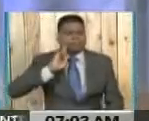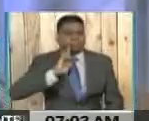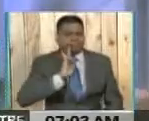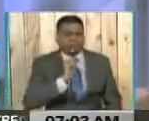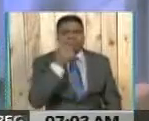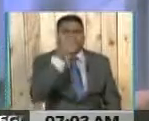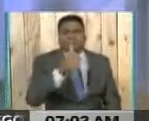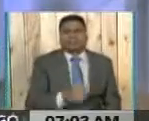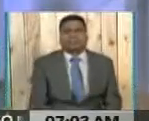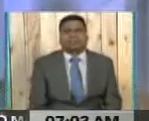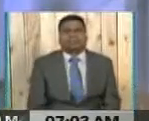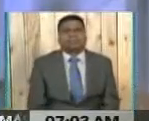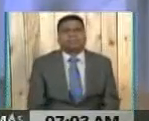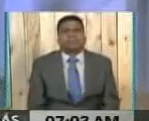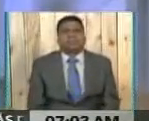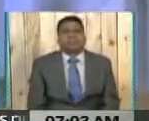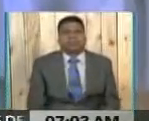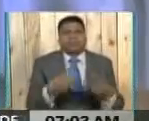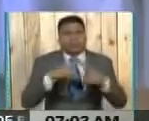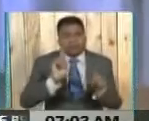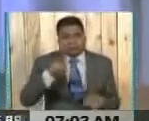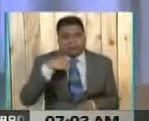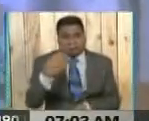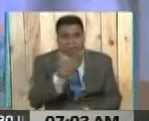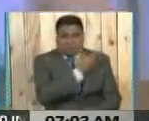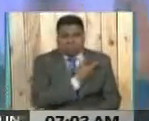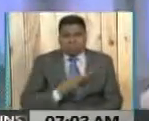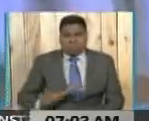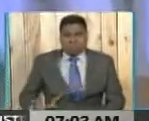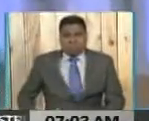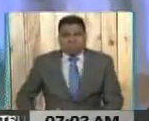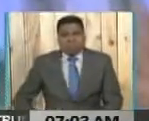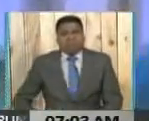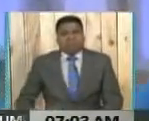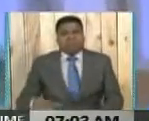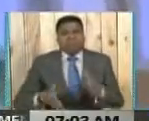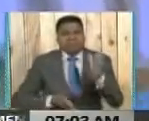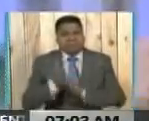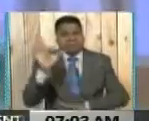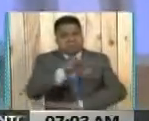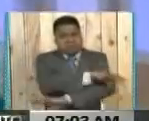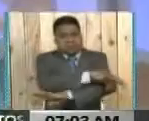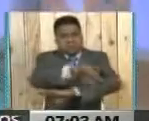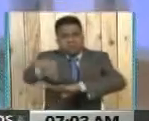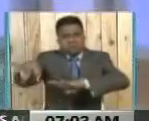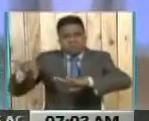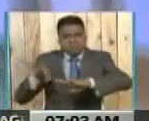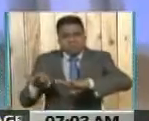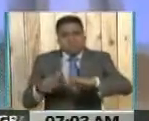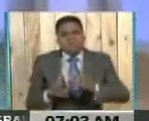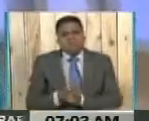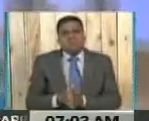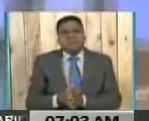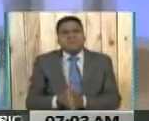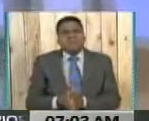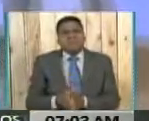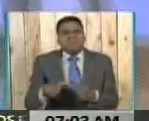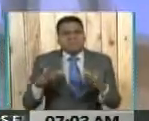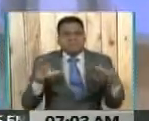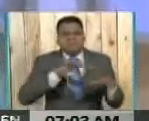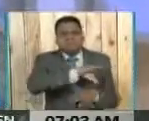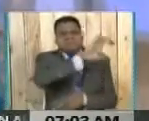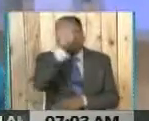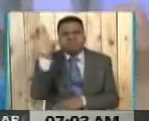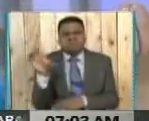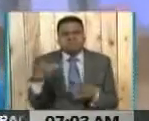Pero una vez como presidente quiso, digamos, salir de las fronteras, irse más allá y llegar a un mundo multipolar, un